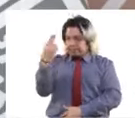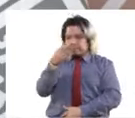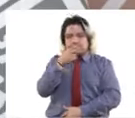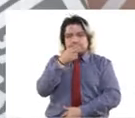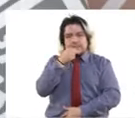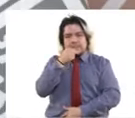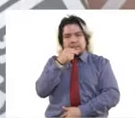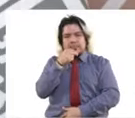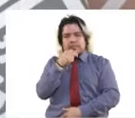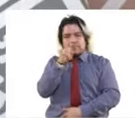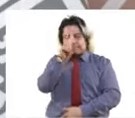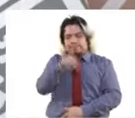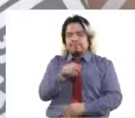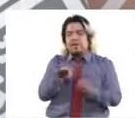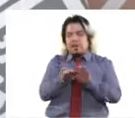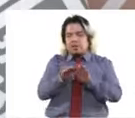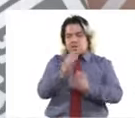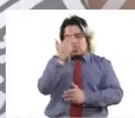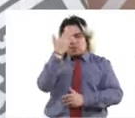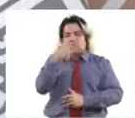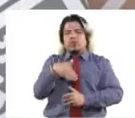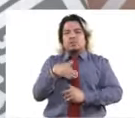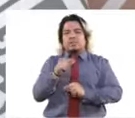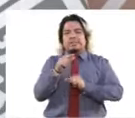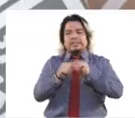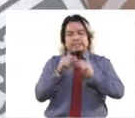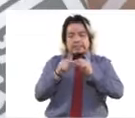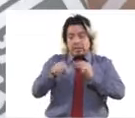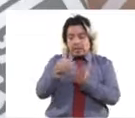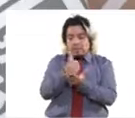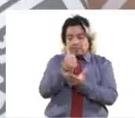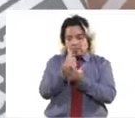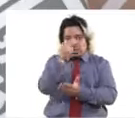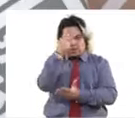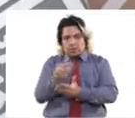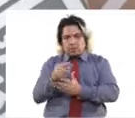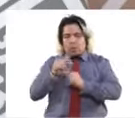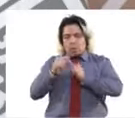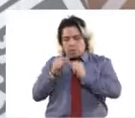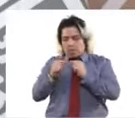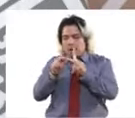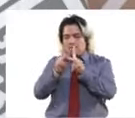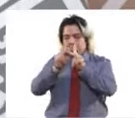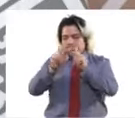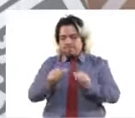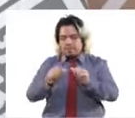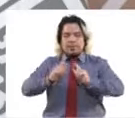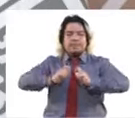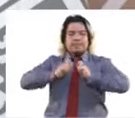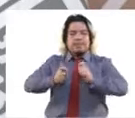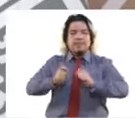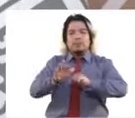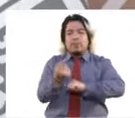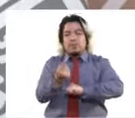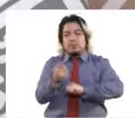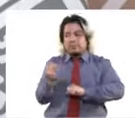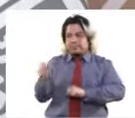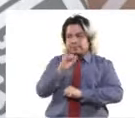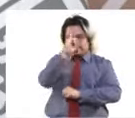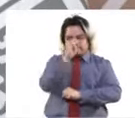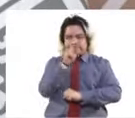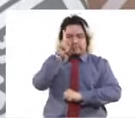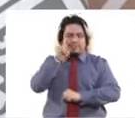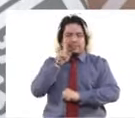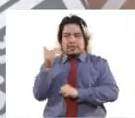es reflejo de cómo entendemos la tarea de pacificación en esta ciudad. Nuestra prioridad, por instrucciones de la jefa de gobierno,